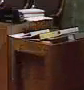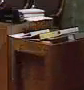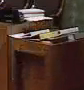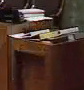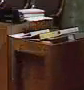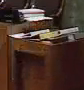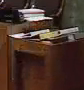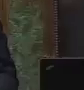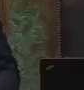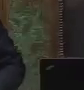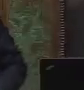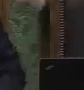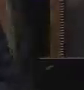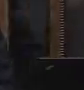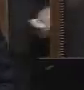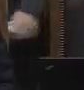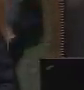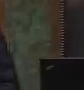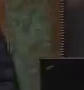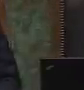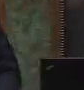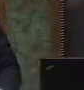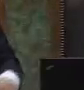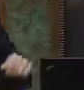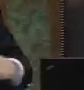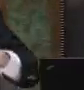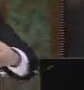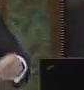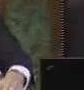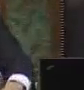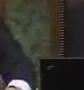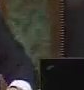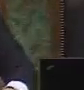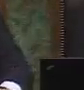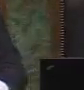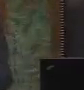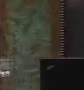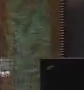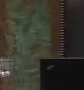Gracias, señor diputado. Ofrezco la palabra a la diputada.